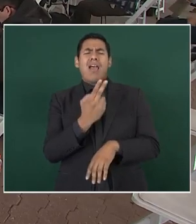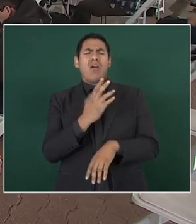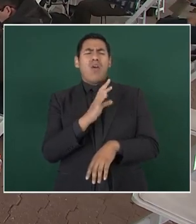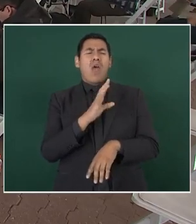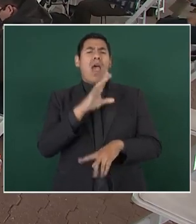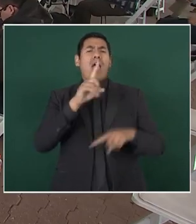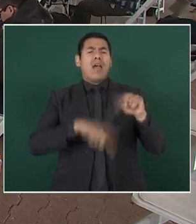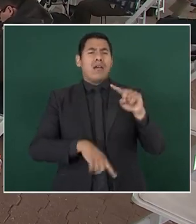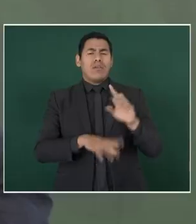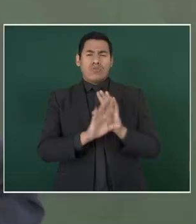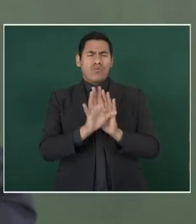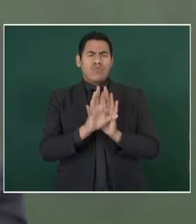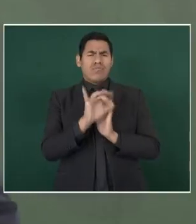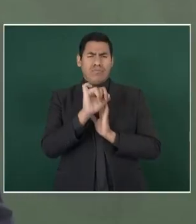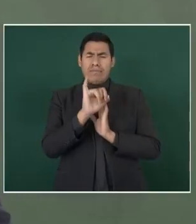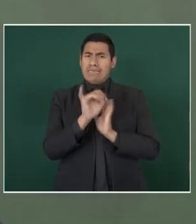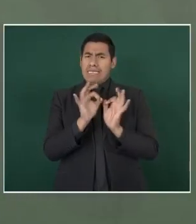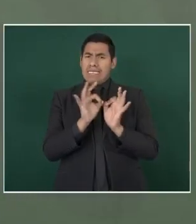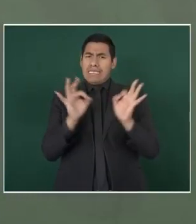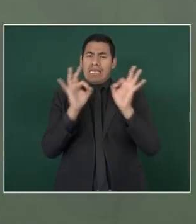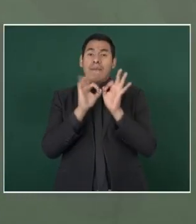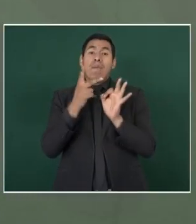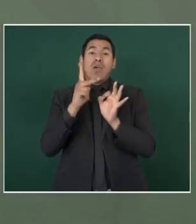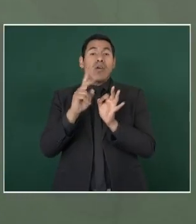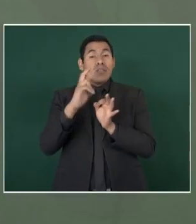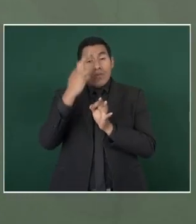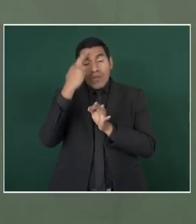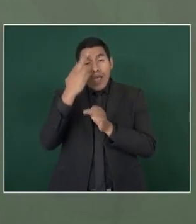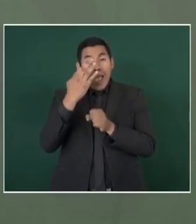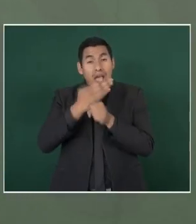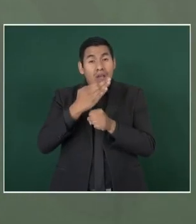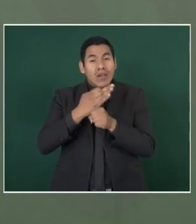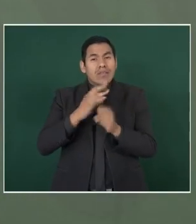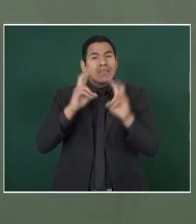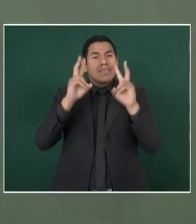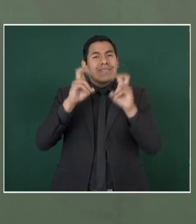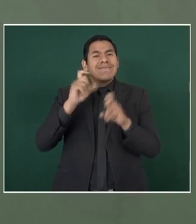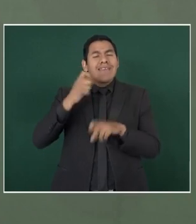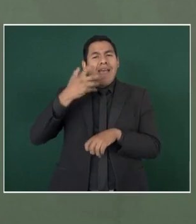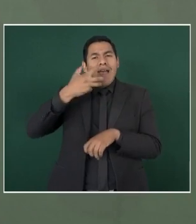estamos ahora en temporada electoral